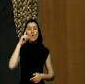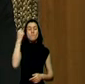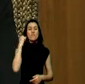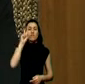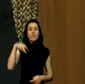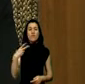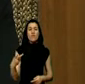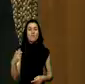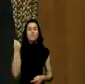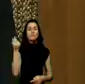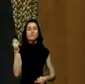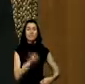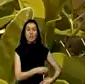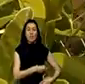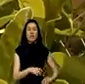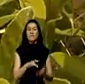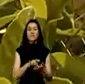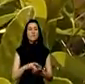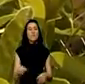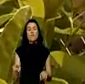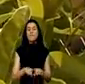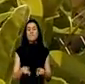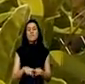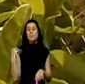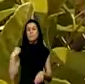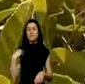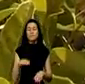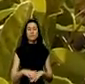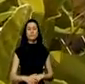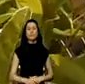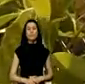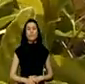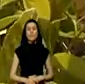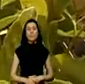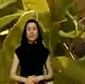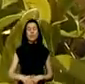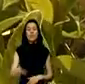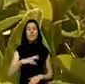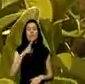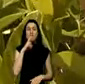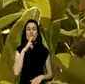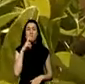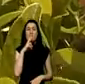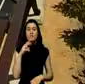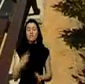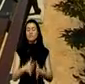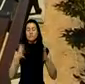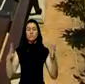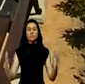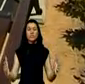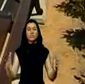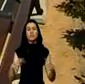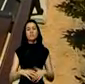de euros por el mismo servicio. La ciudad ha crecido en zonas verdes, que hasta ahora se pagaban como trabajos extraordinarios, porque no estaban